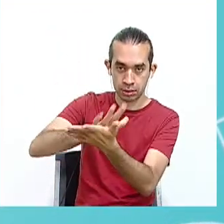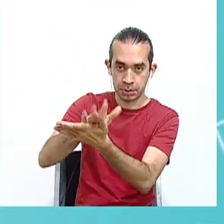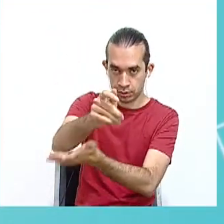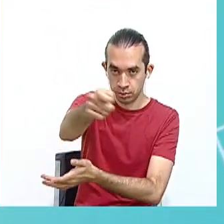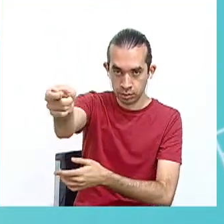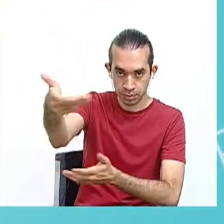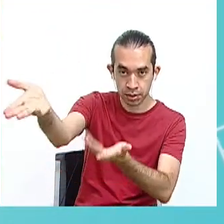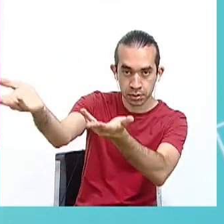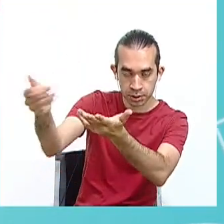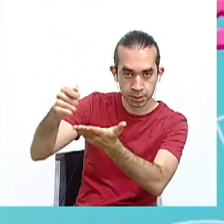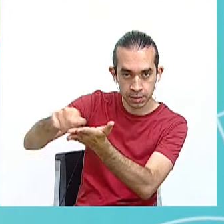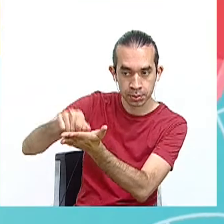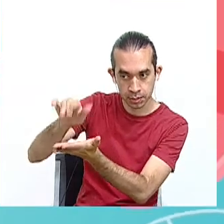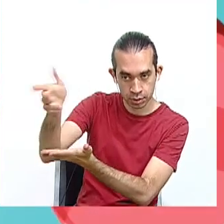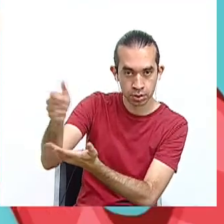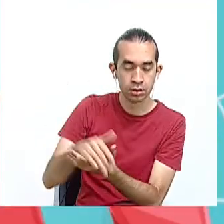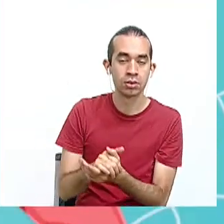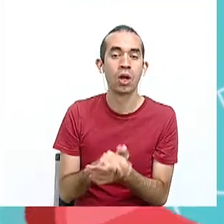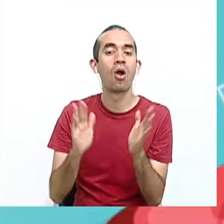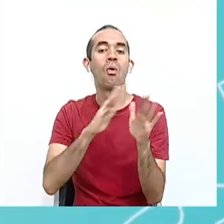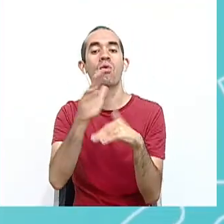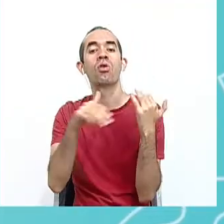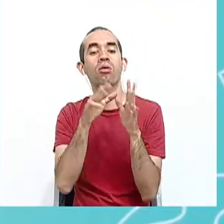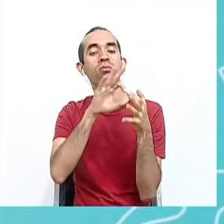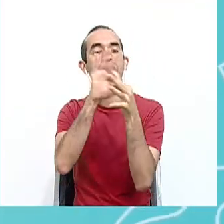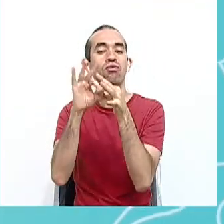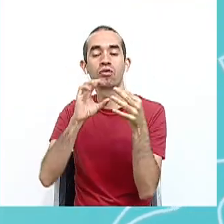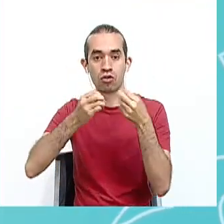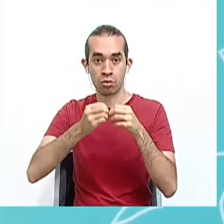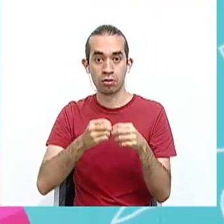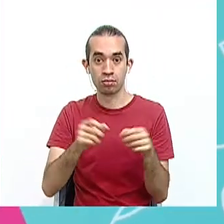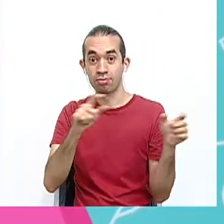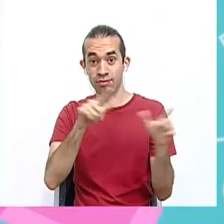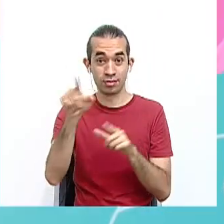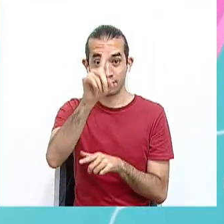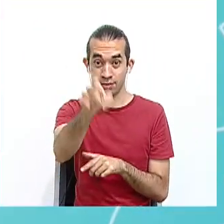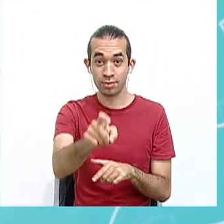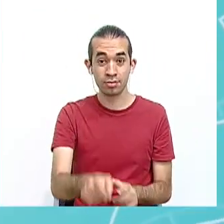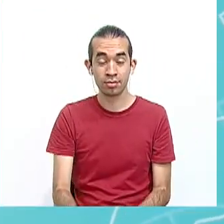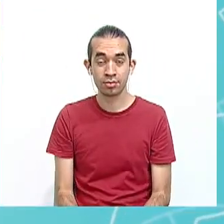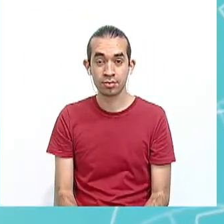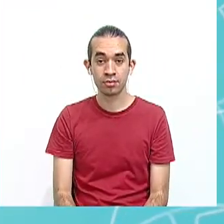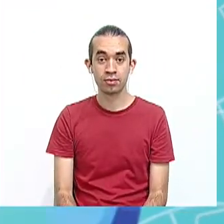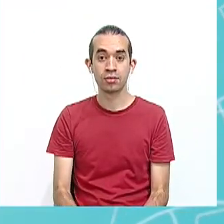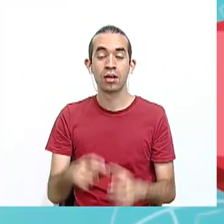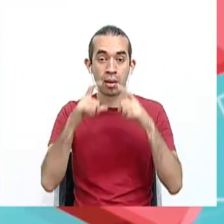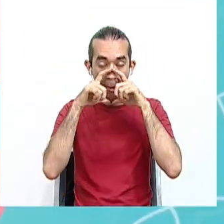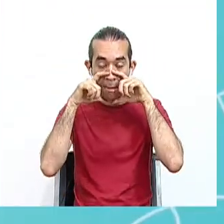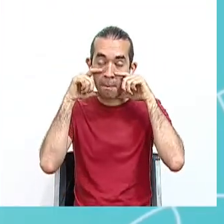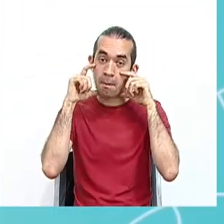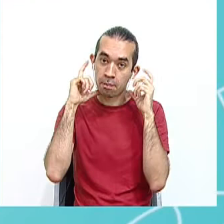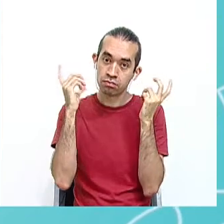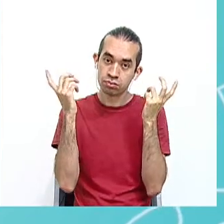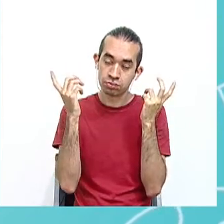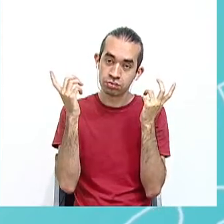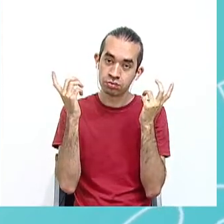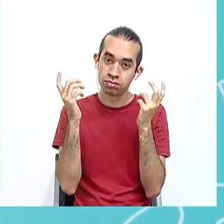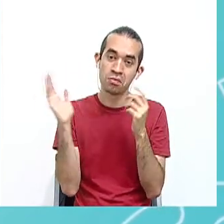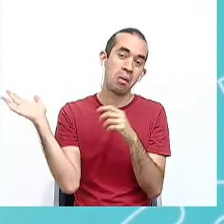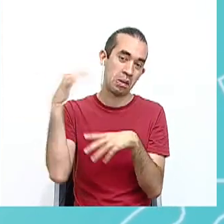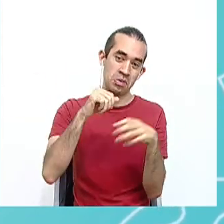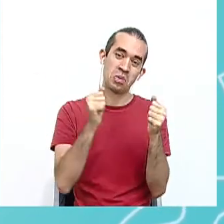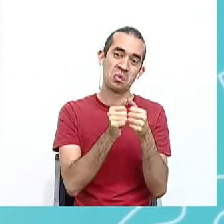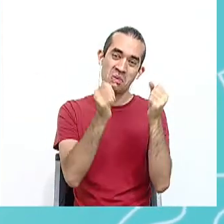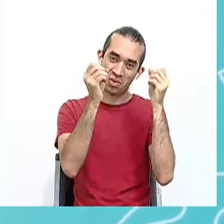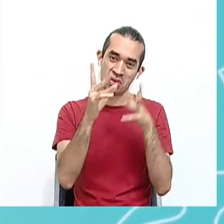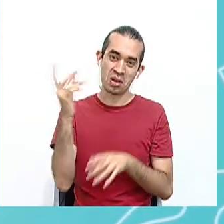nota. Todo lo que esté alrededor relacionado con los números. ¿Están preparados? Mascarillas puestas porque vamos a ir con la profe a hacer